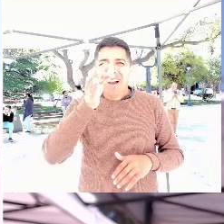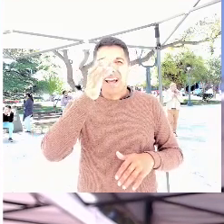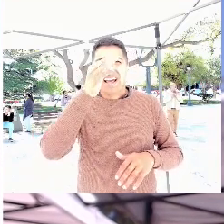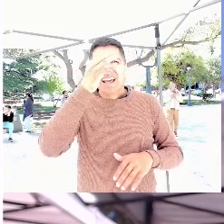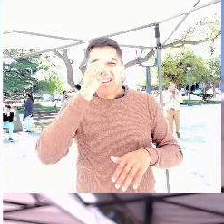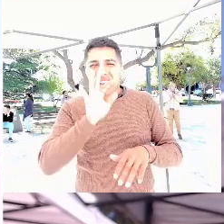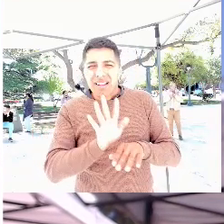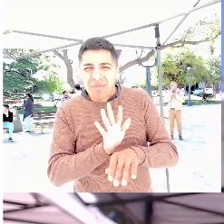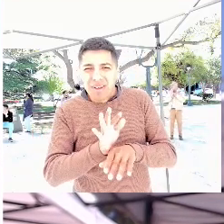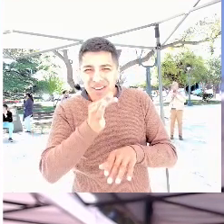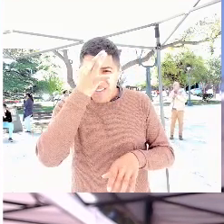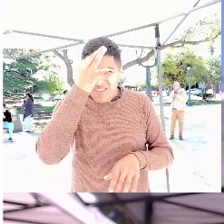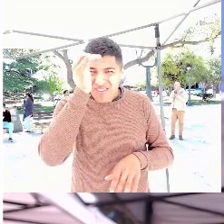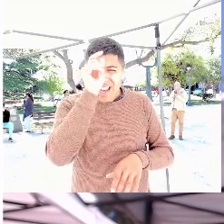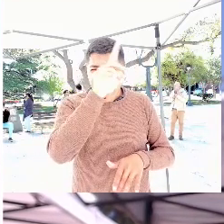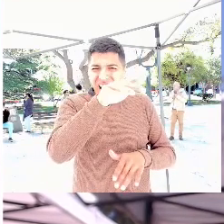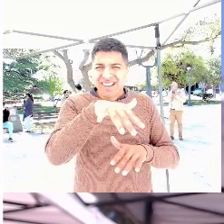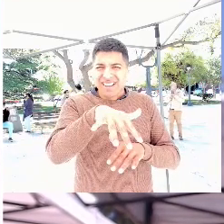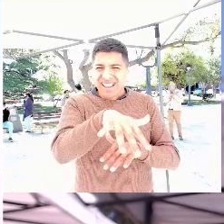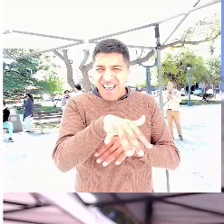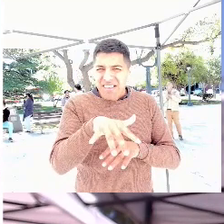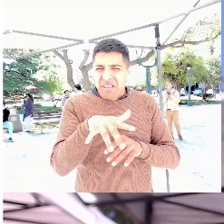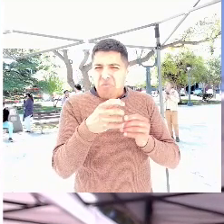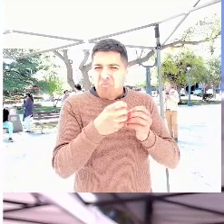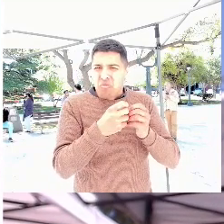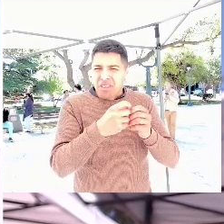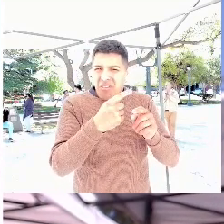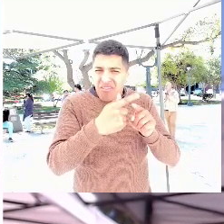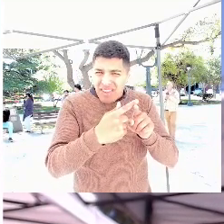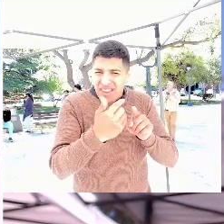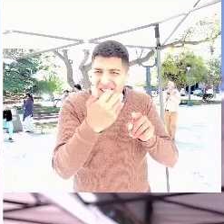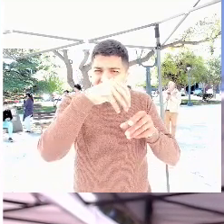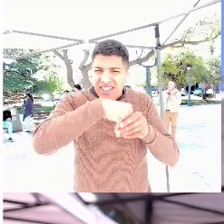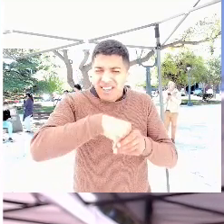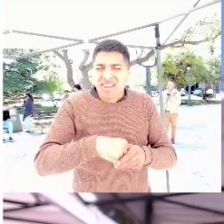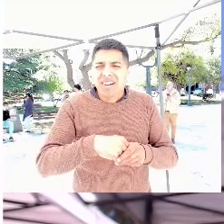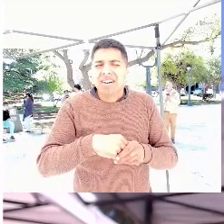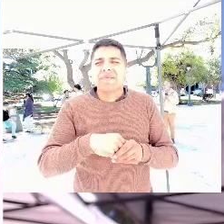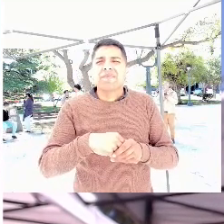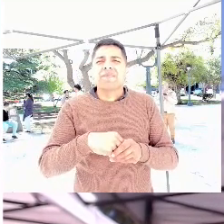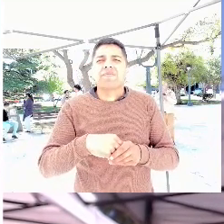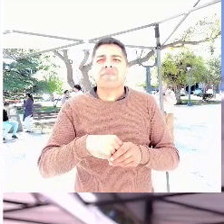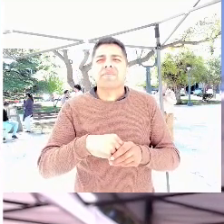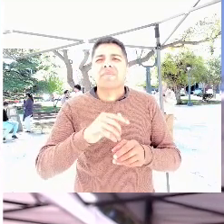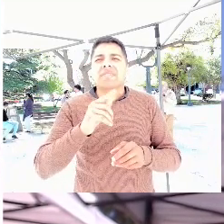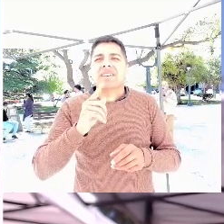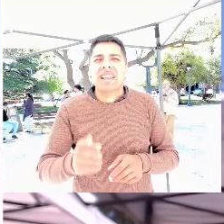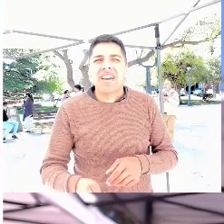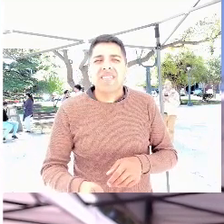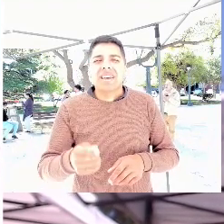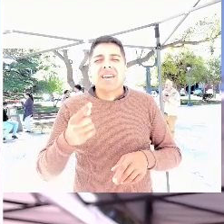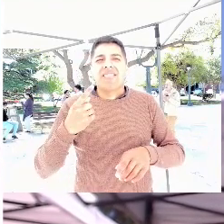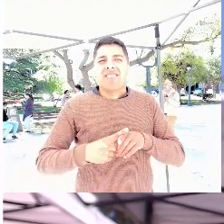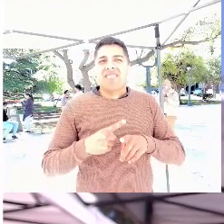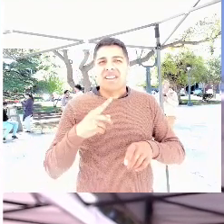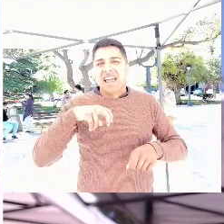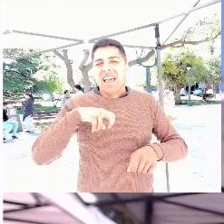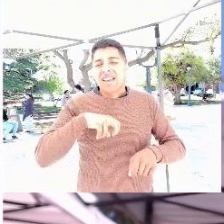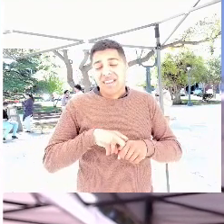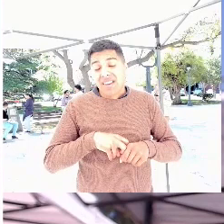Plaza, con todas las actividades que ahí se desarrollan, la reconocida fiesta de la